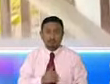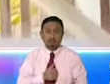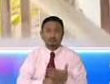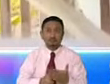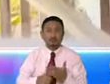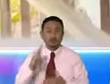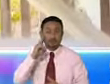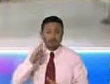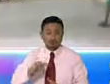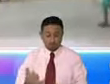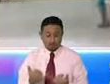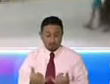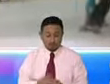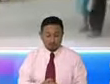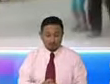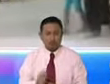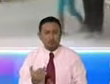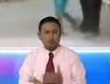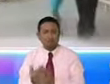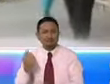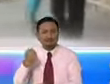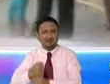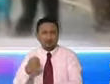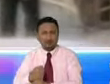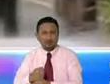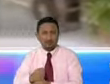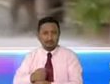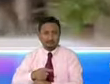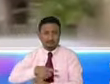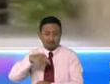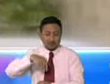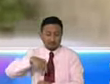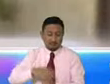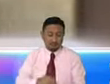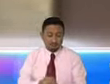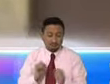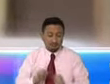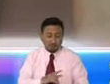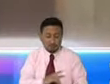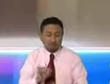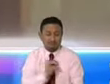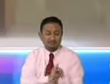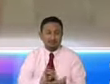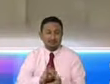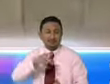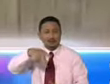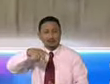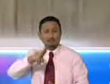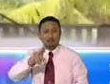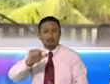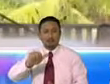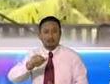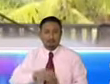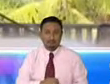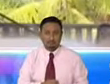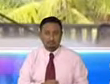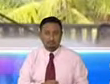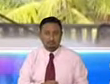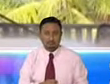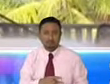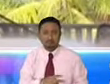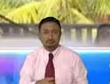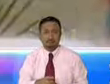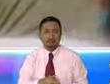ha creado nuevas fuentes de trabajo para la isla Puná mediante una herramienta